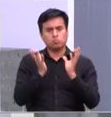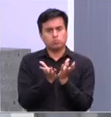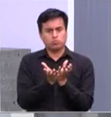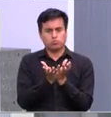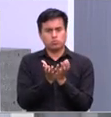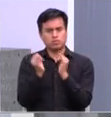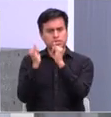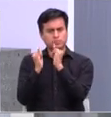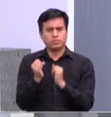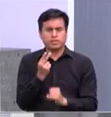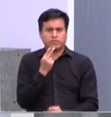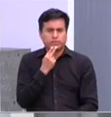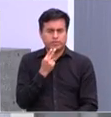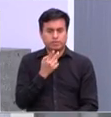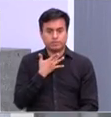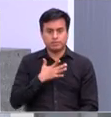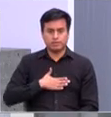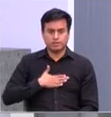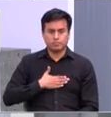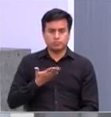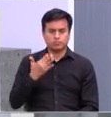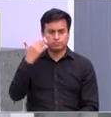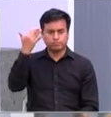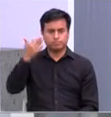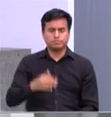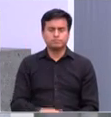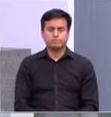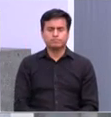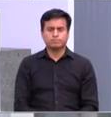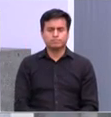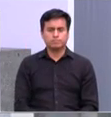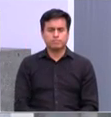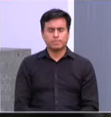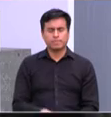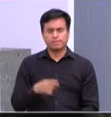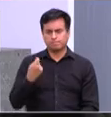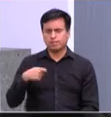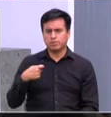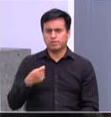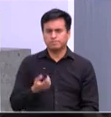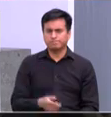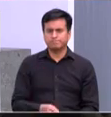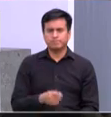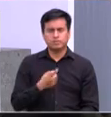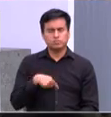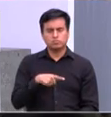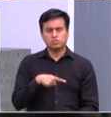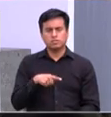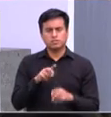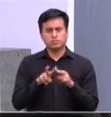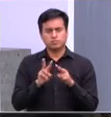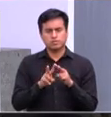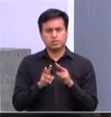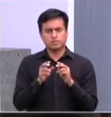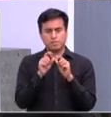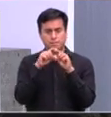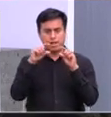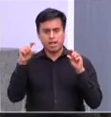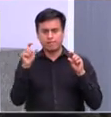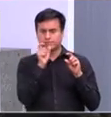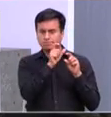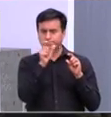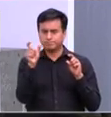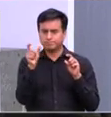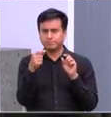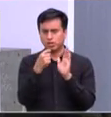el tipo de vida que queremos. Vale la pena que dejemos resonando estas palabras